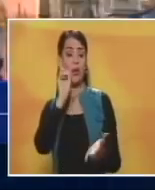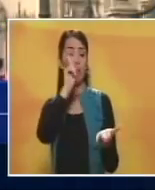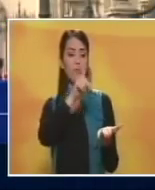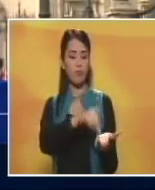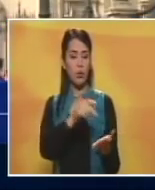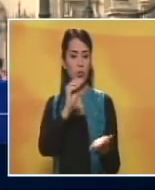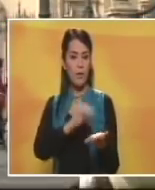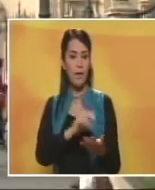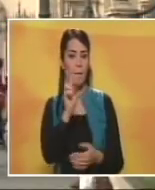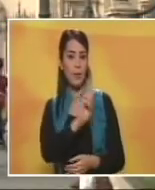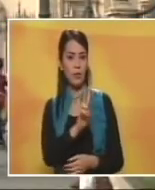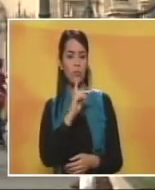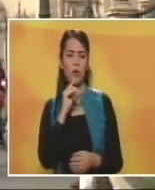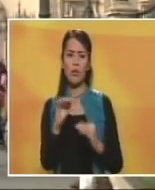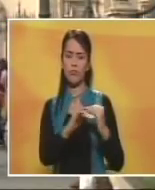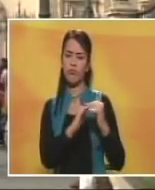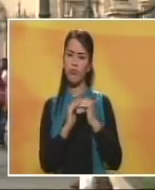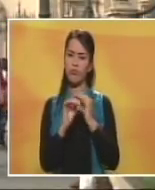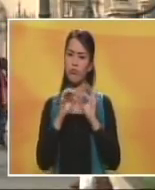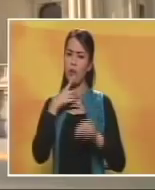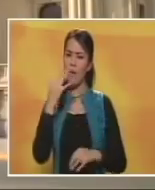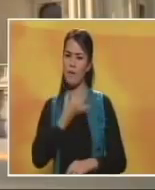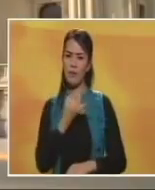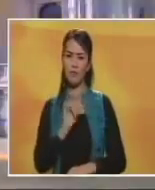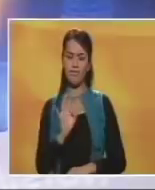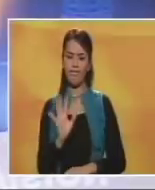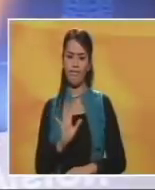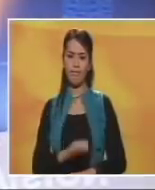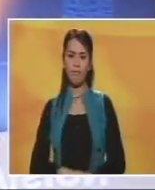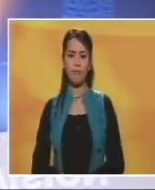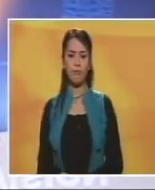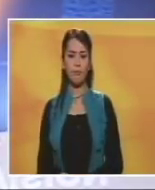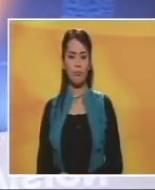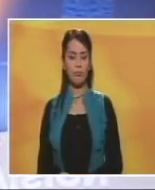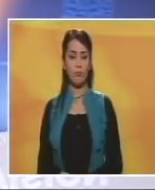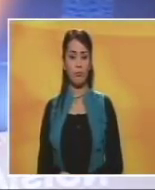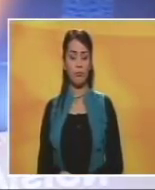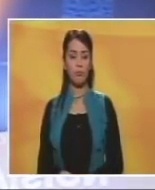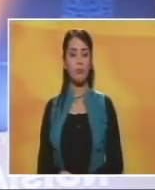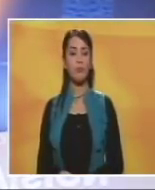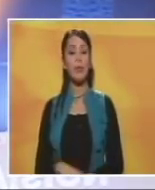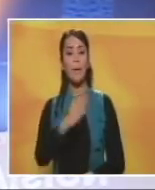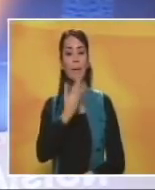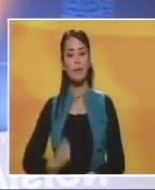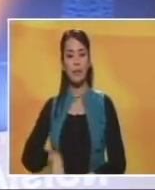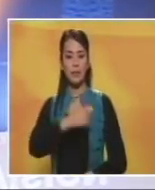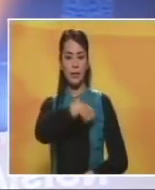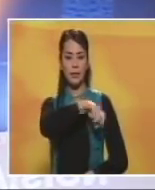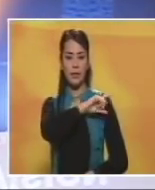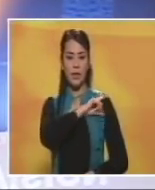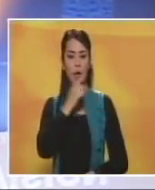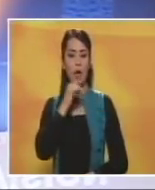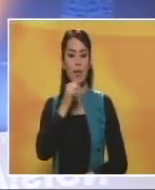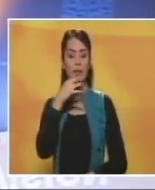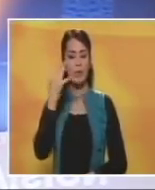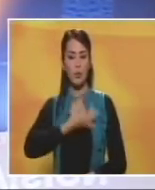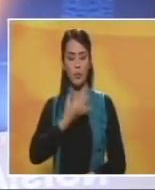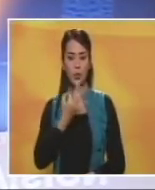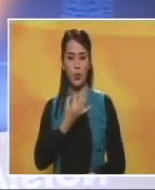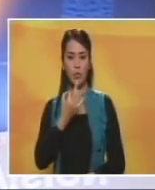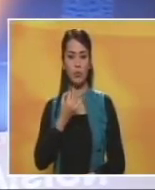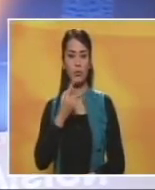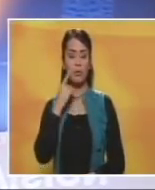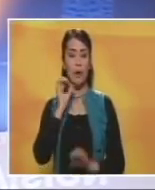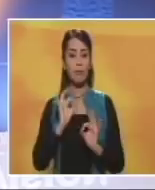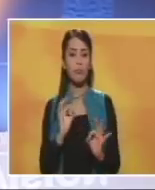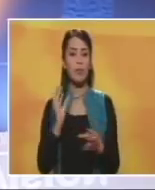su país no se ajusta con la realidad. El presidente del gobierno español, Pedro Sánchez, aseguró que